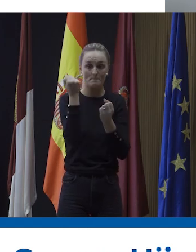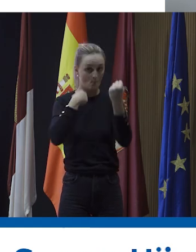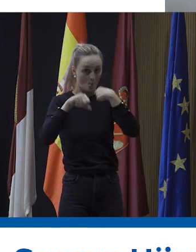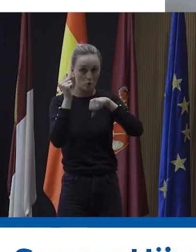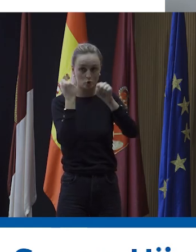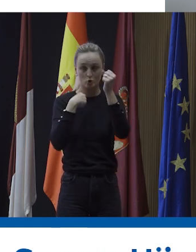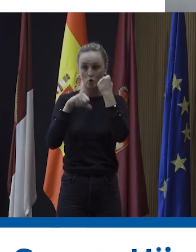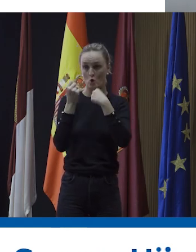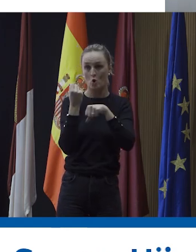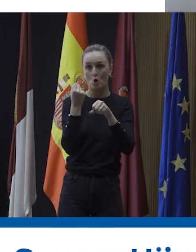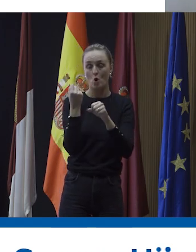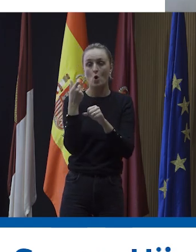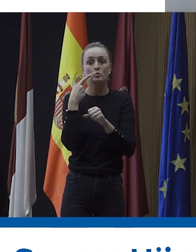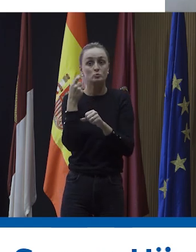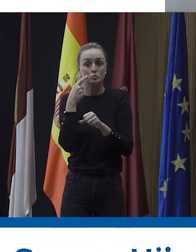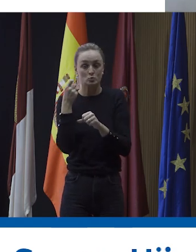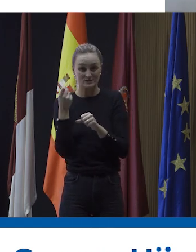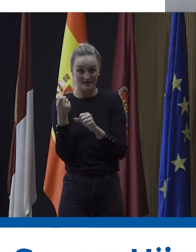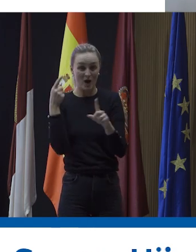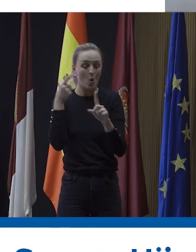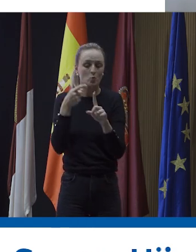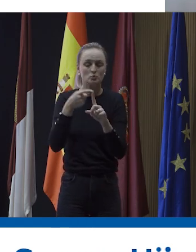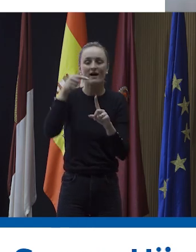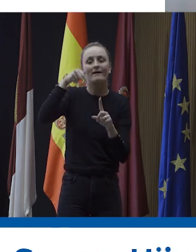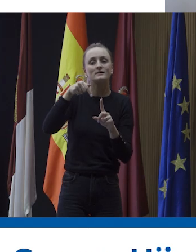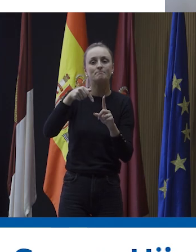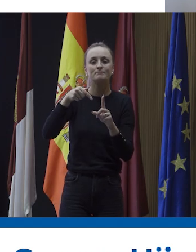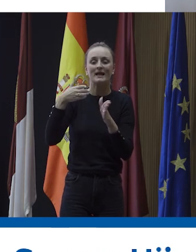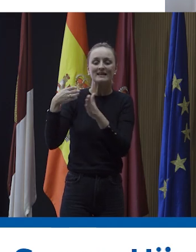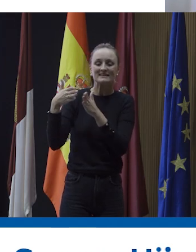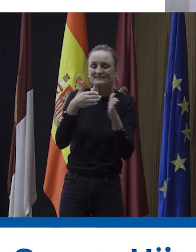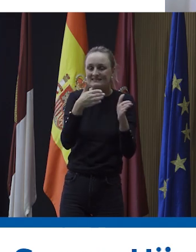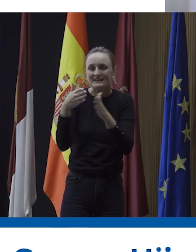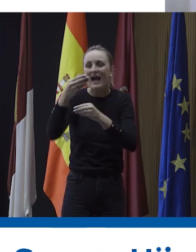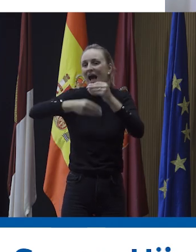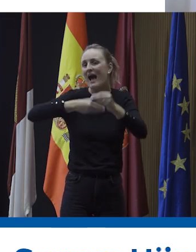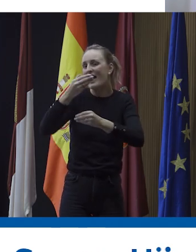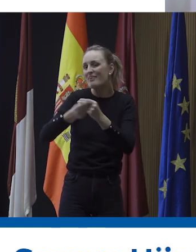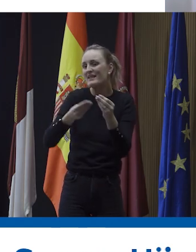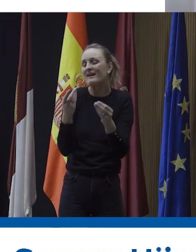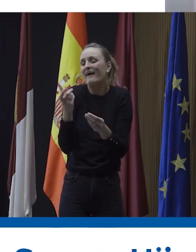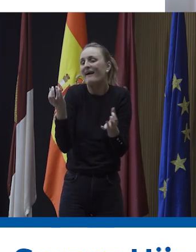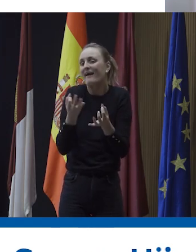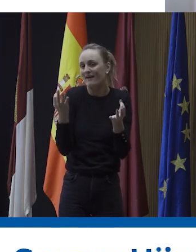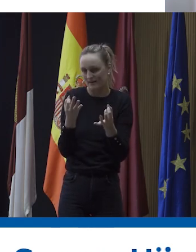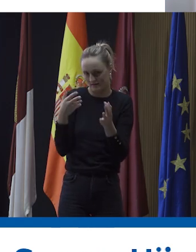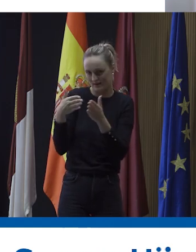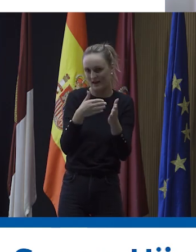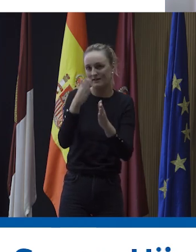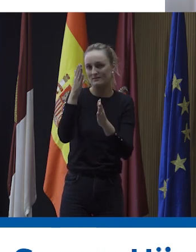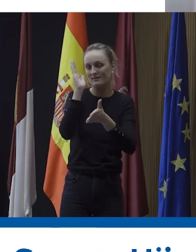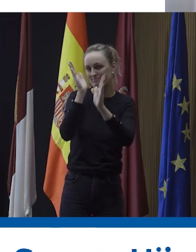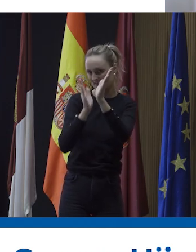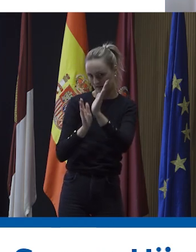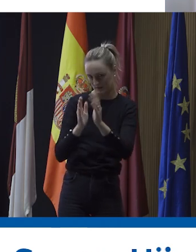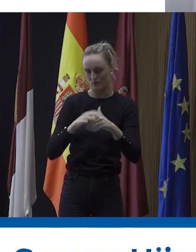la hora de actuar con los pacientes. ¿Cuáles son los caminos que debemos de seguir para realizar los diagnósticos y luego los